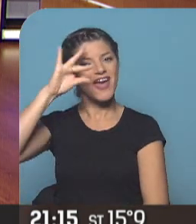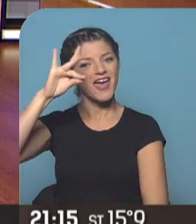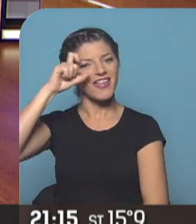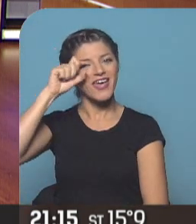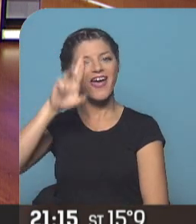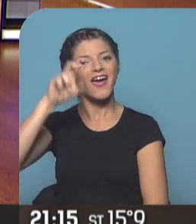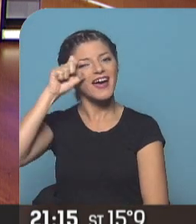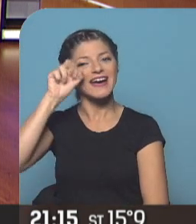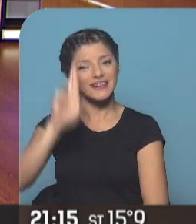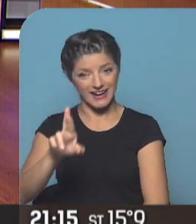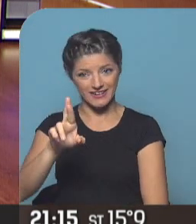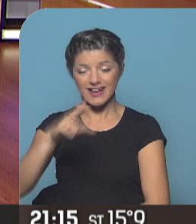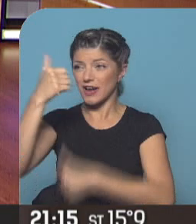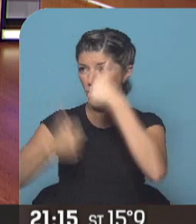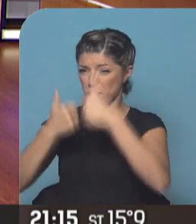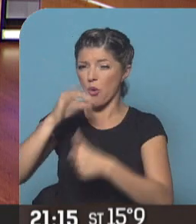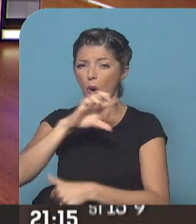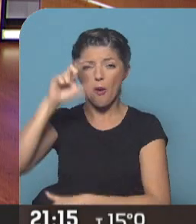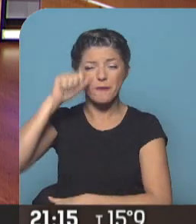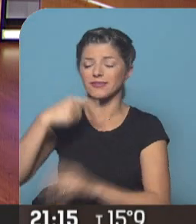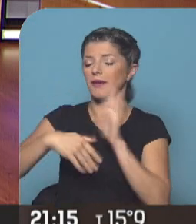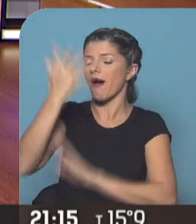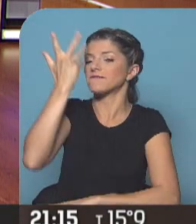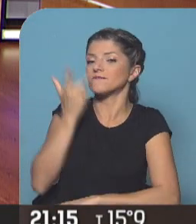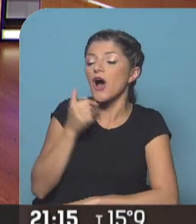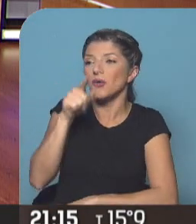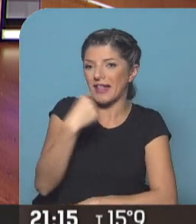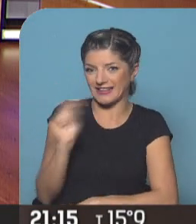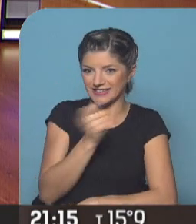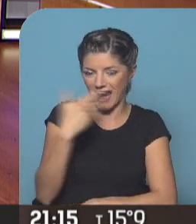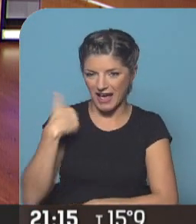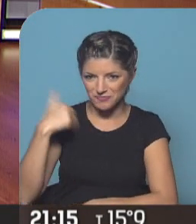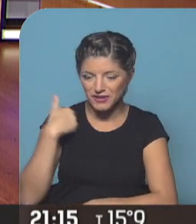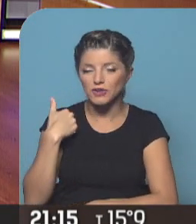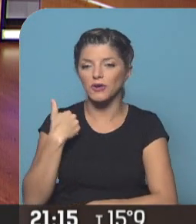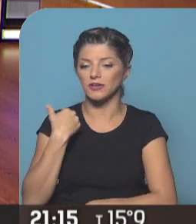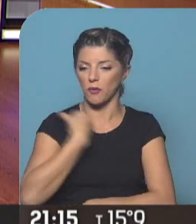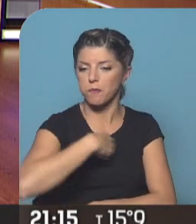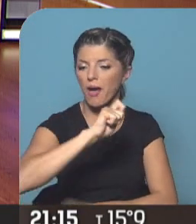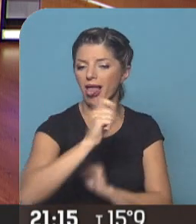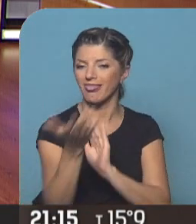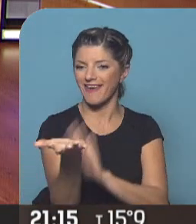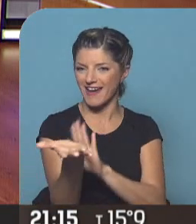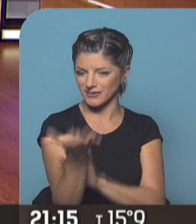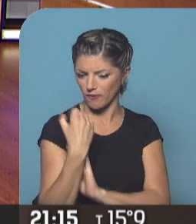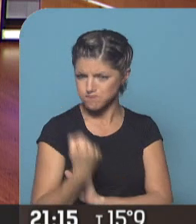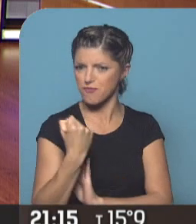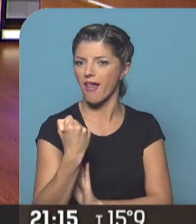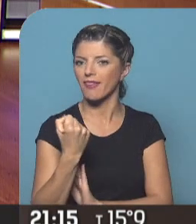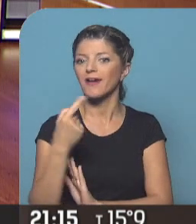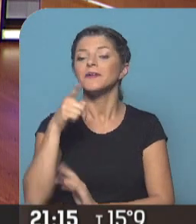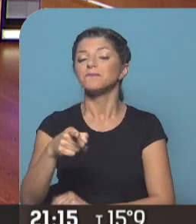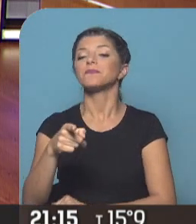el torneo que más le gusta al tandilense, desde ese verdadero martillazo que es su golpe de derecha, el suizo, el mejor jugador de la